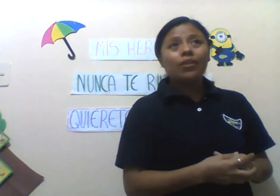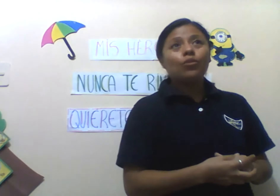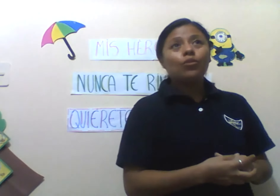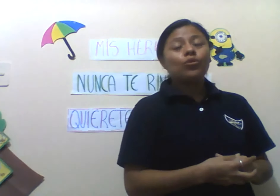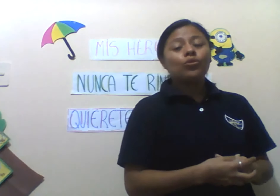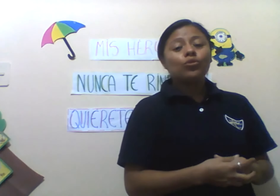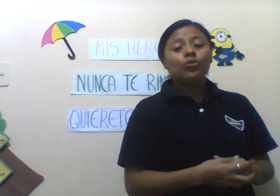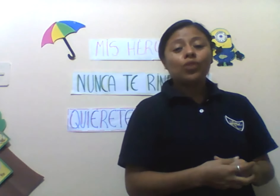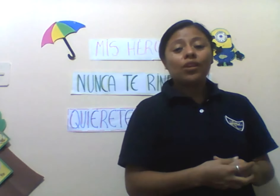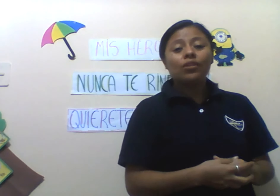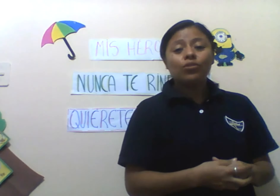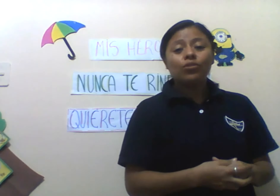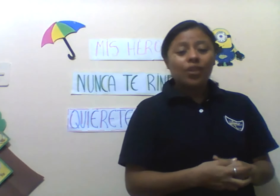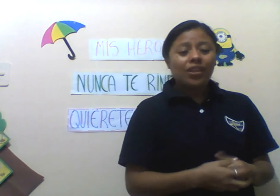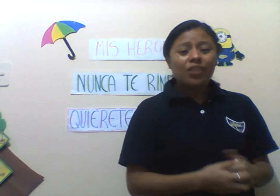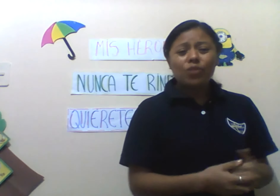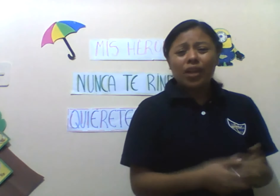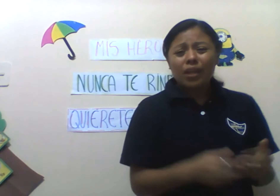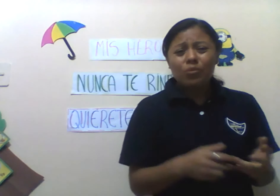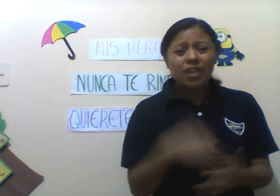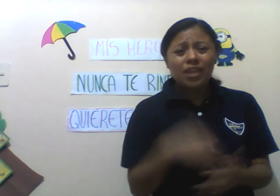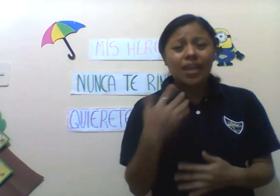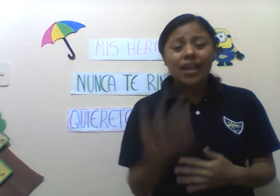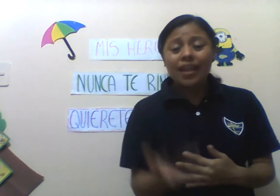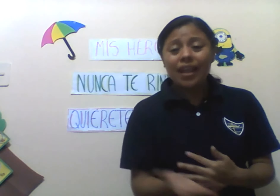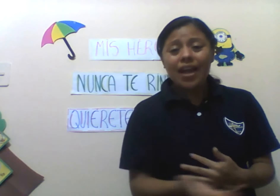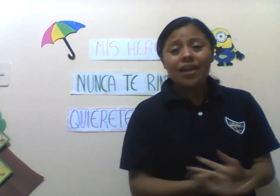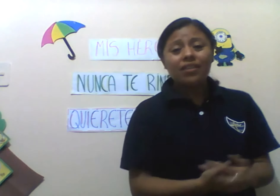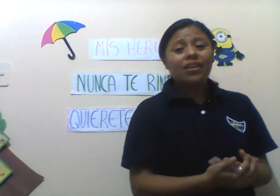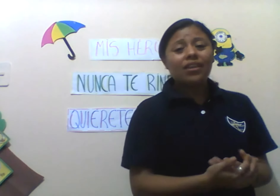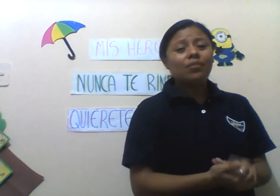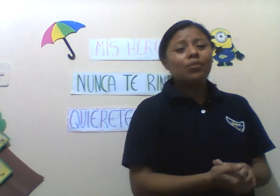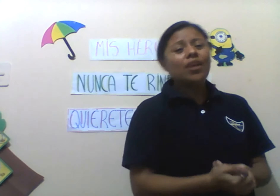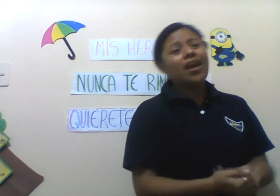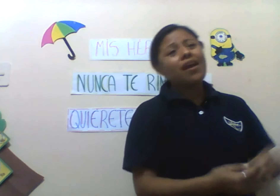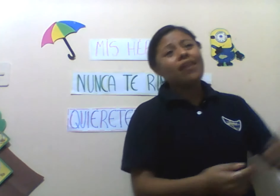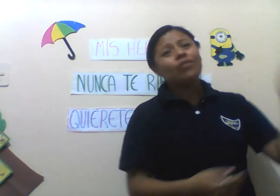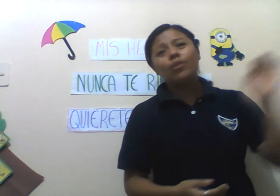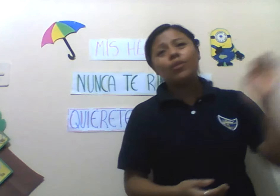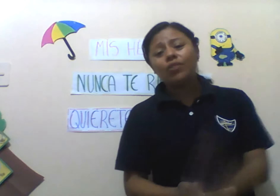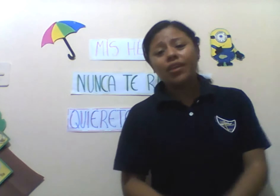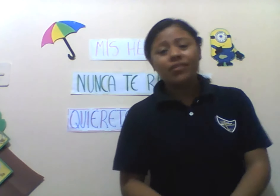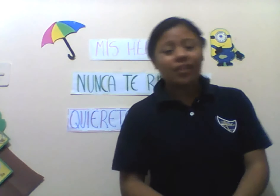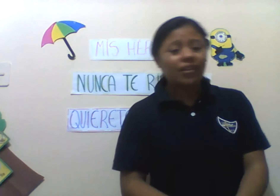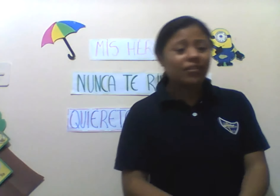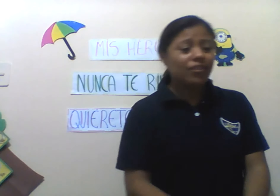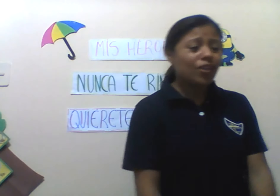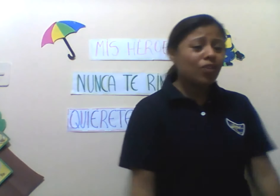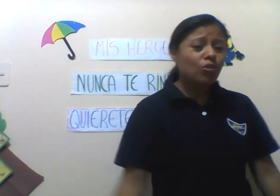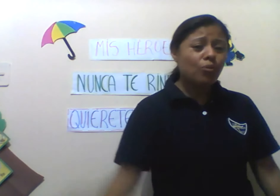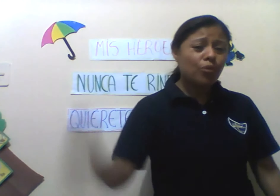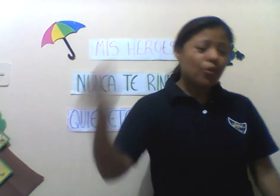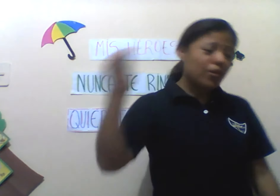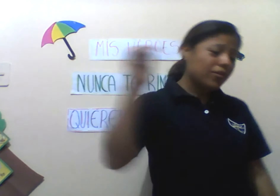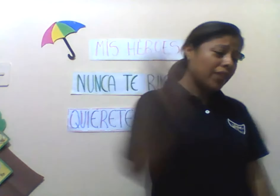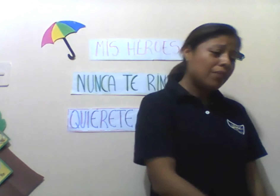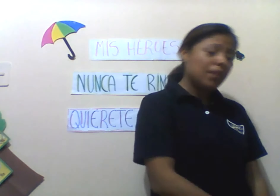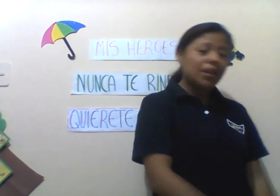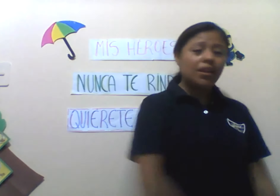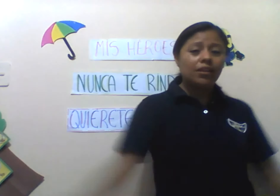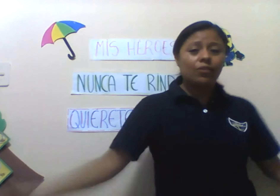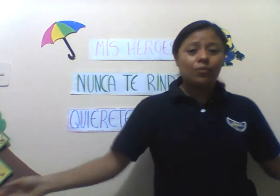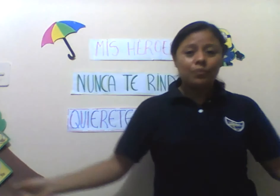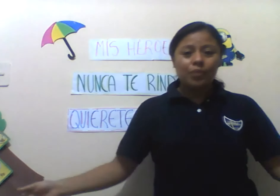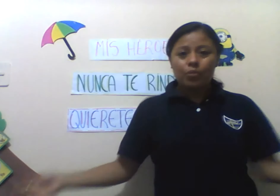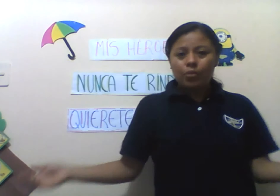repente nos, ya no queramos seguir adelante. No, ya, no, bueno, ya este ejercicio ya no lo puedo hacer,